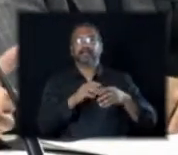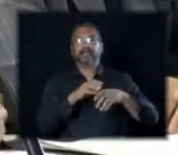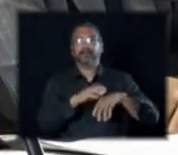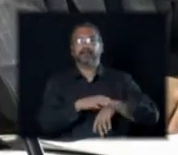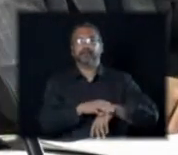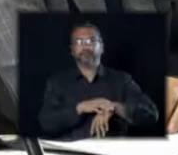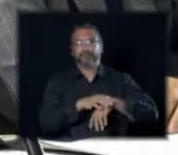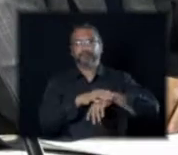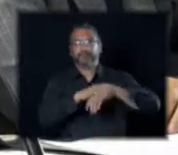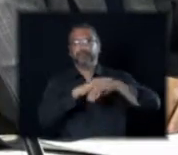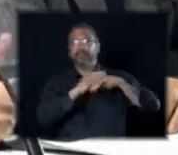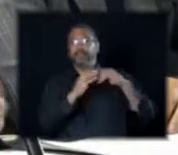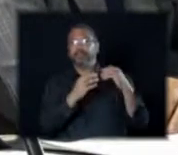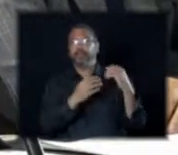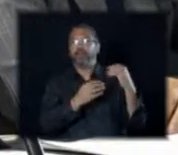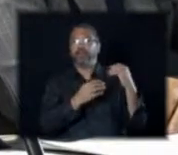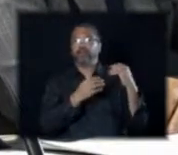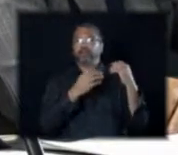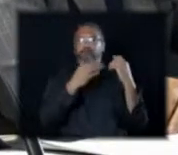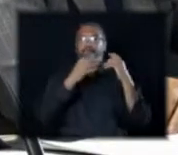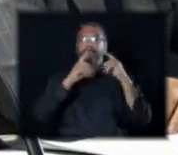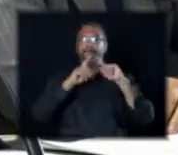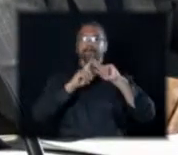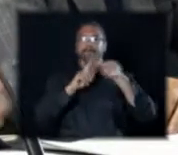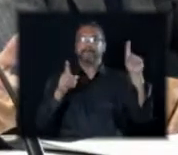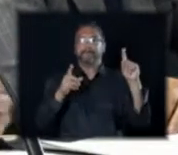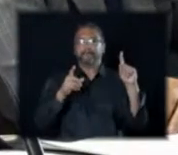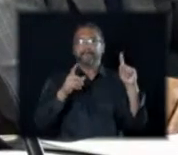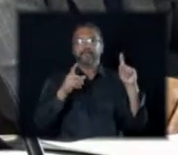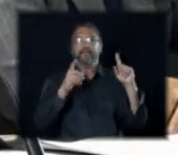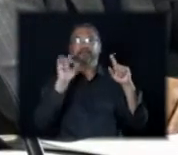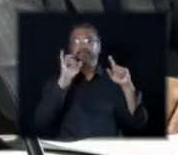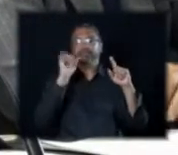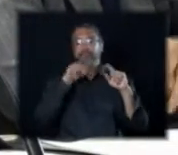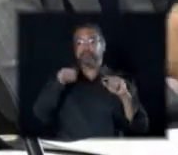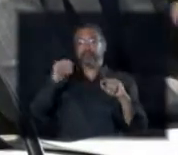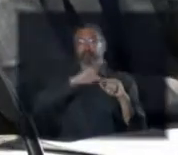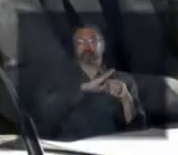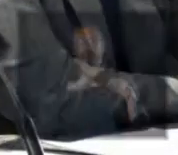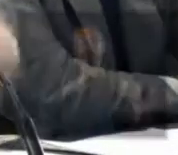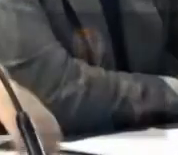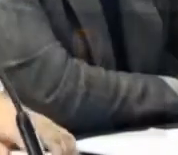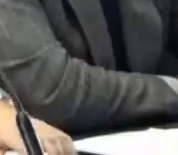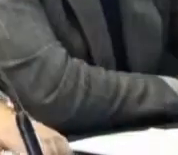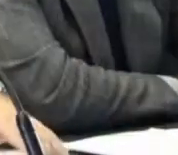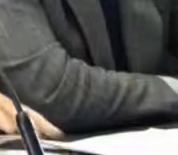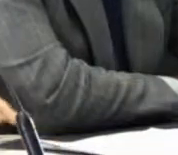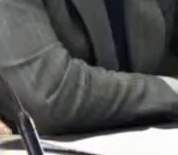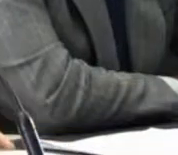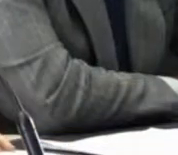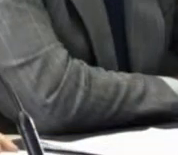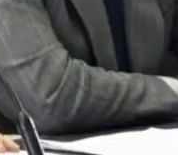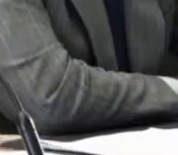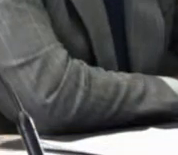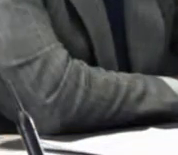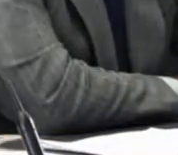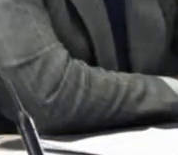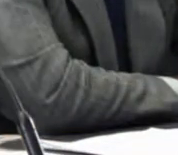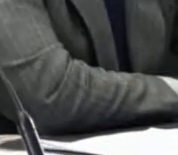son restringidos o no. Es un proceso continuo y nosotros esperamos poder trabajar con la Junta de Control Fiscal en lo